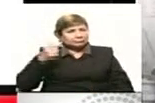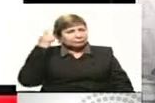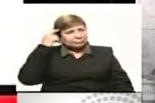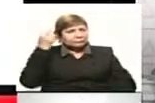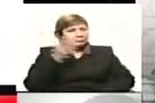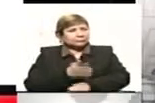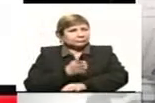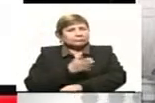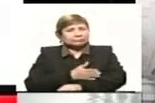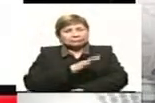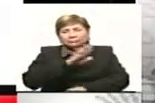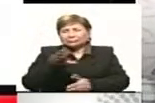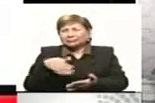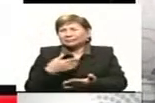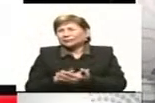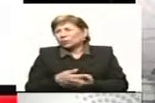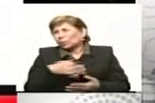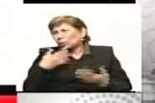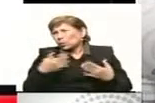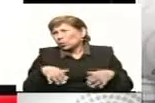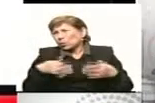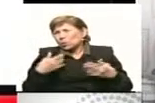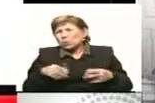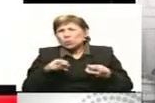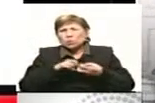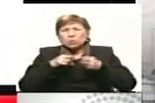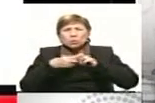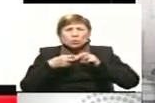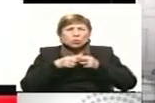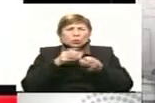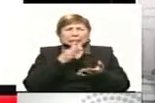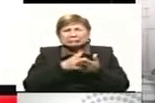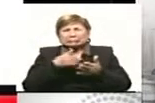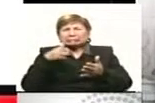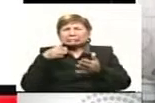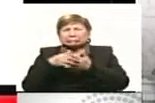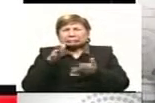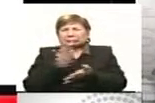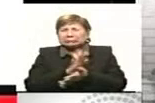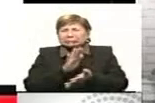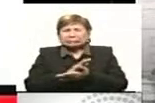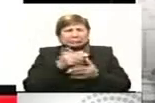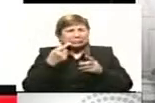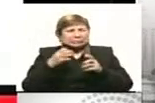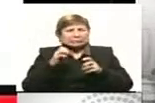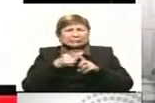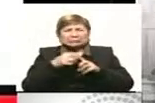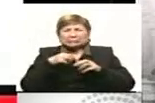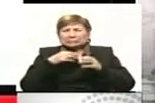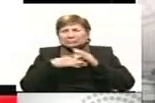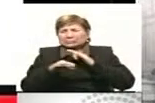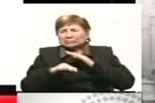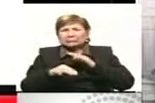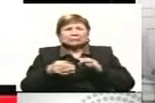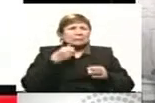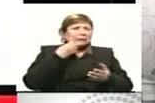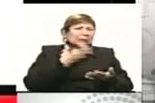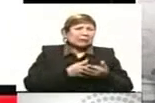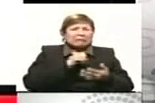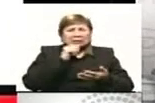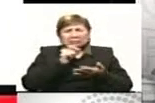que todos los problemas que hay por los cuales los proyectos de inversión se atracan, el expediente no sale, la licitación, el expediente no está bien